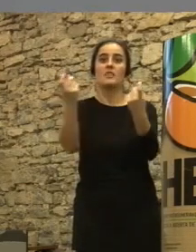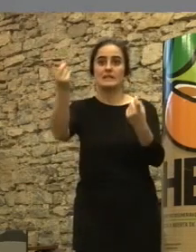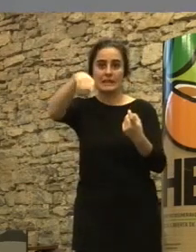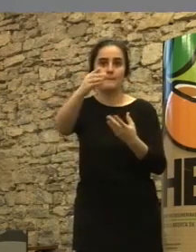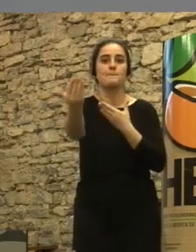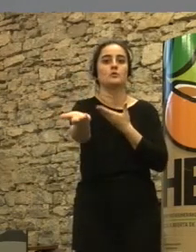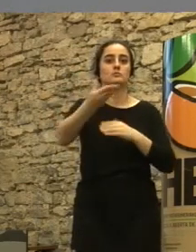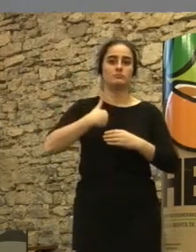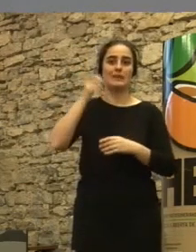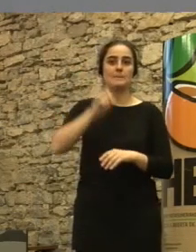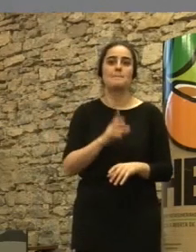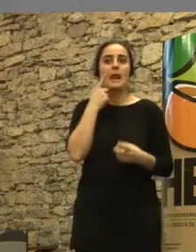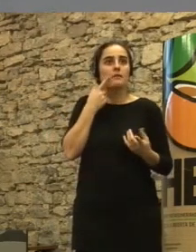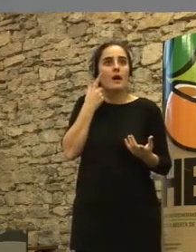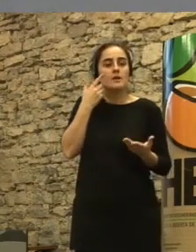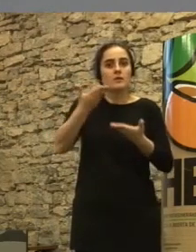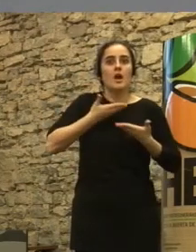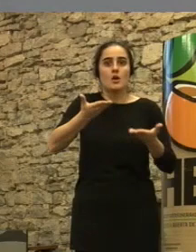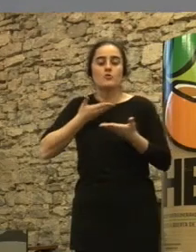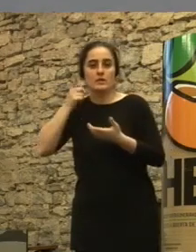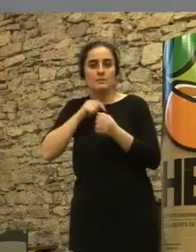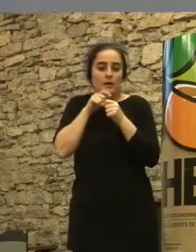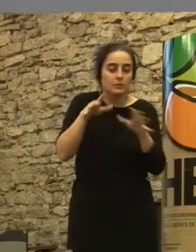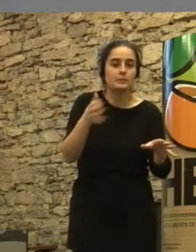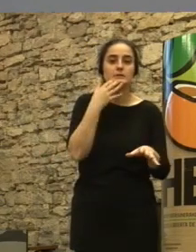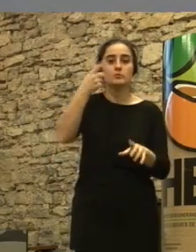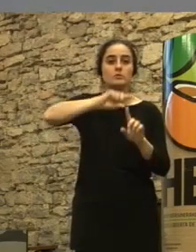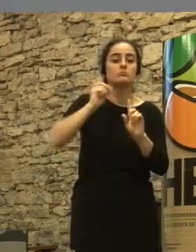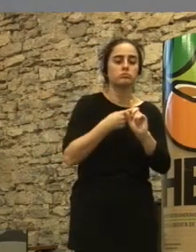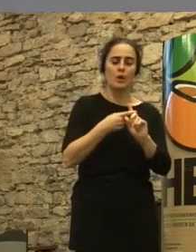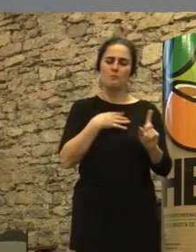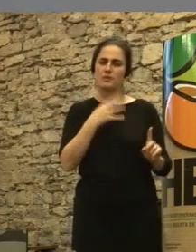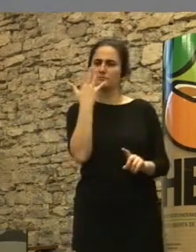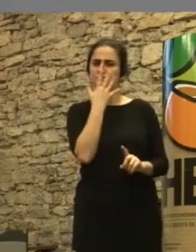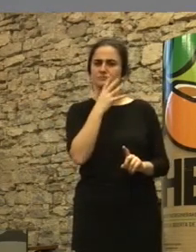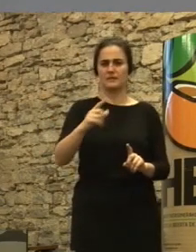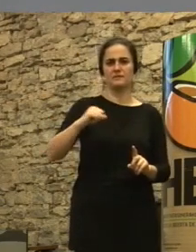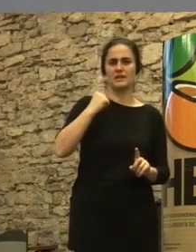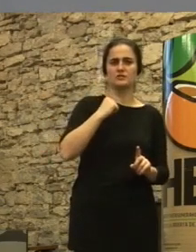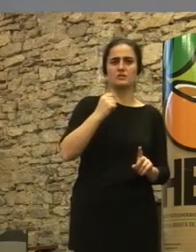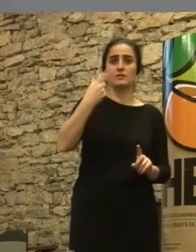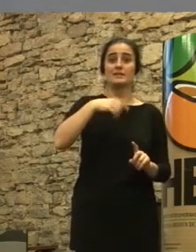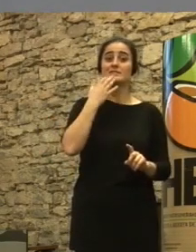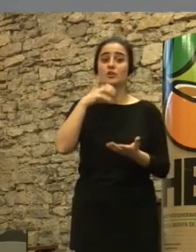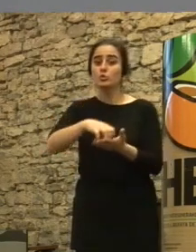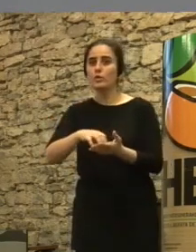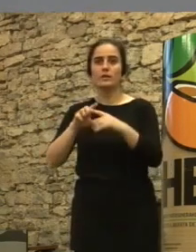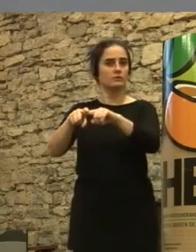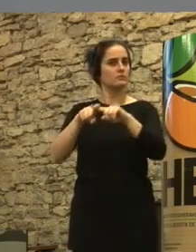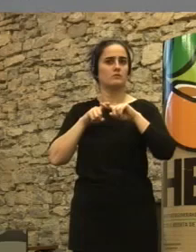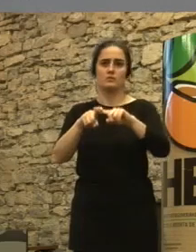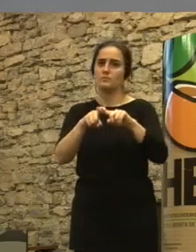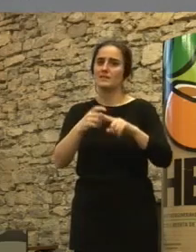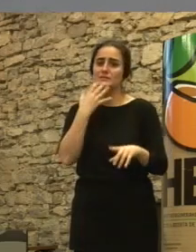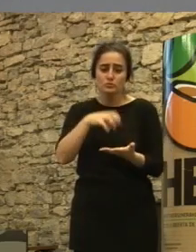para esas tres cosas, yo creo. Para detectar todo lo que pueda ser desinformación, para que no compartáis si tenéis dudas. Si tengo dudas,